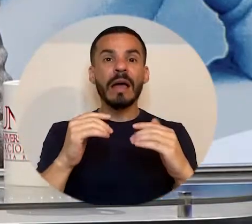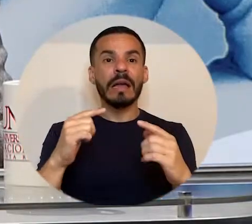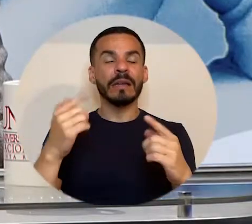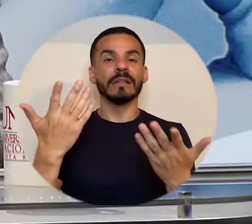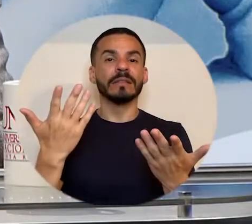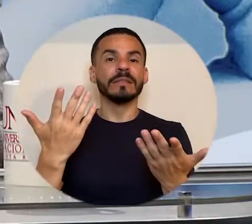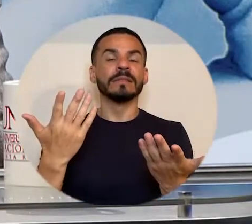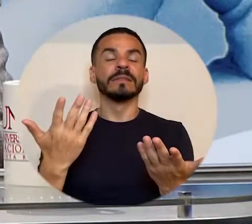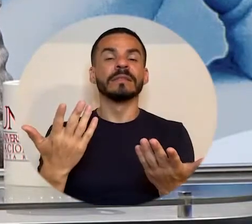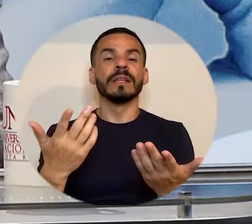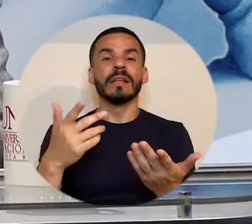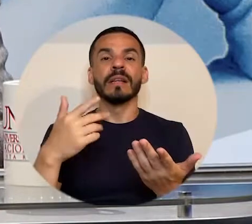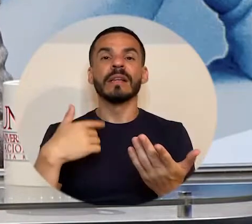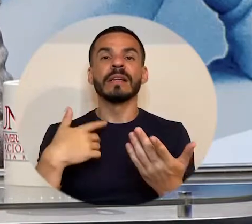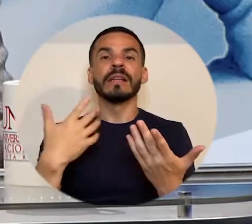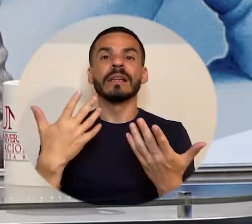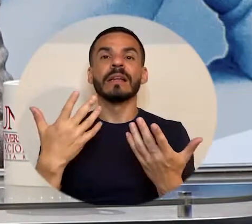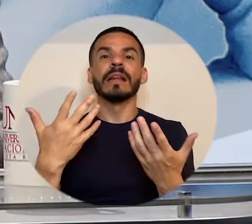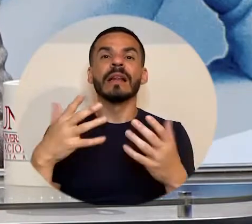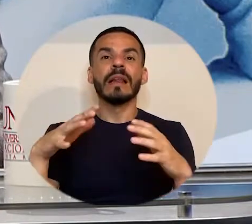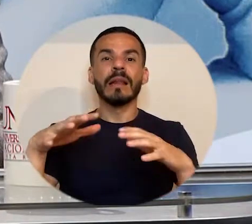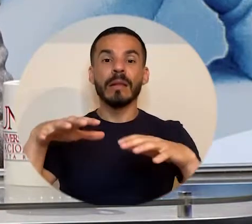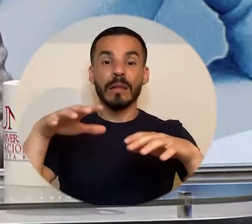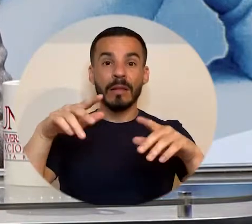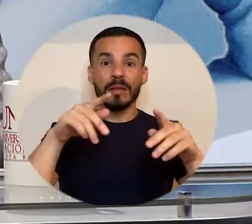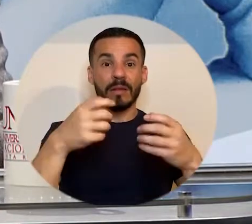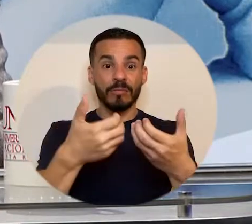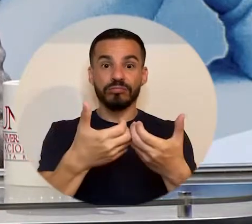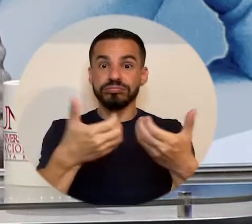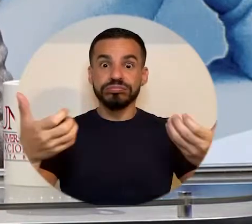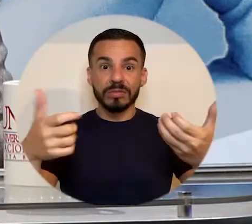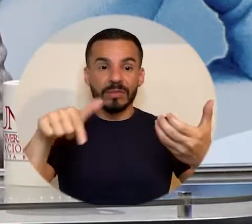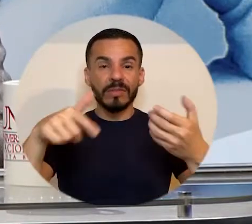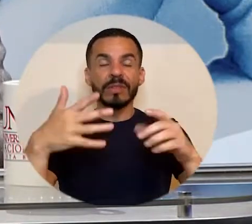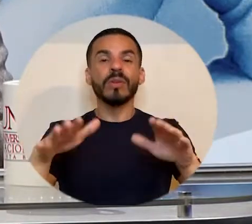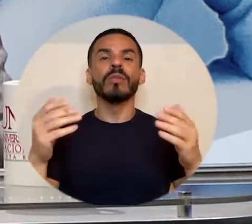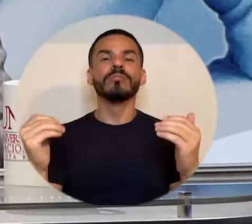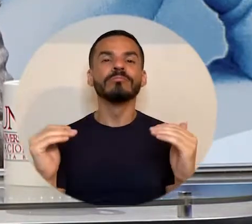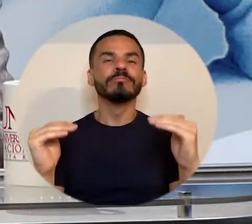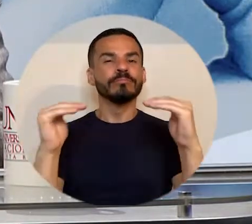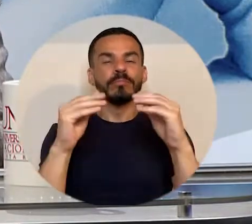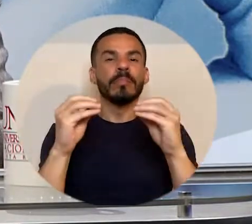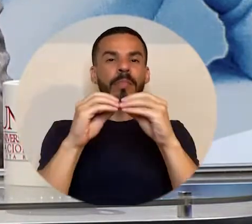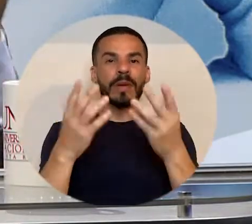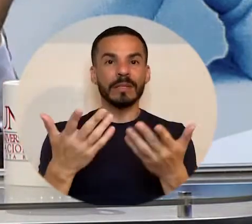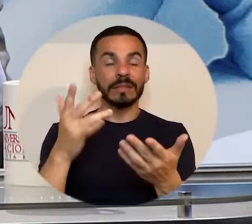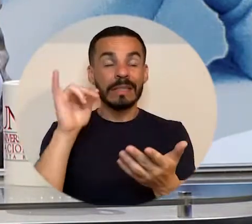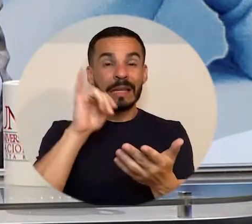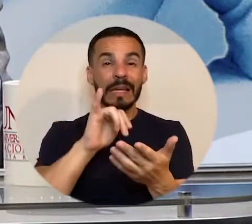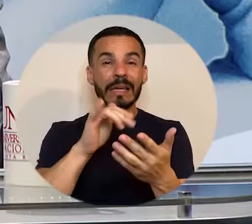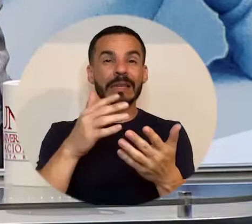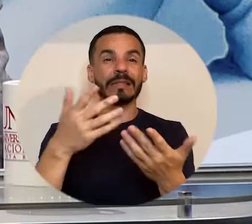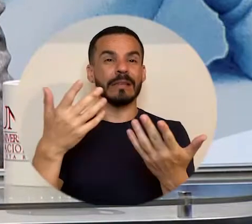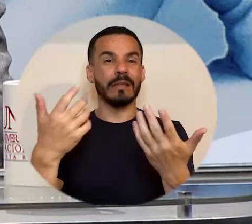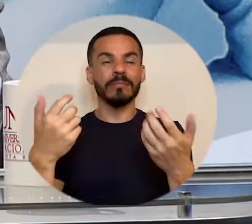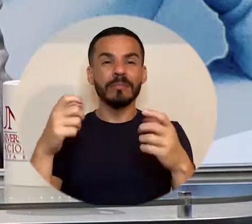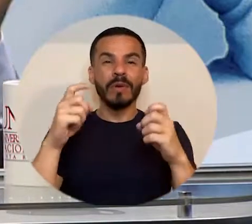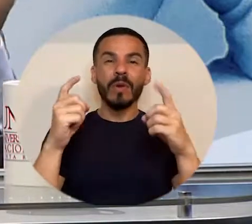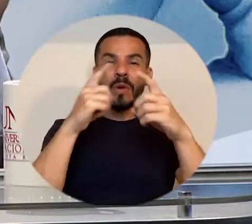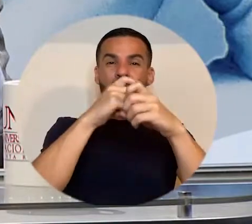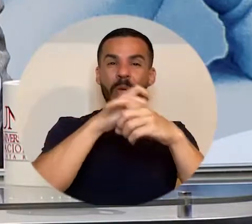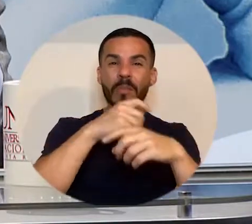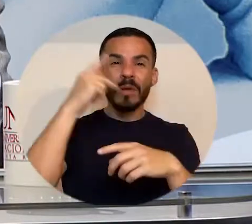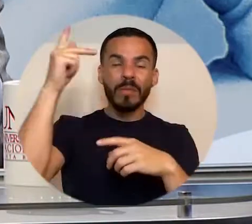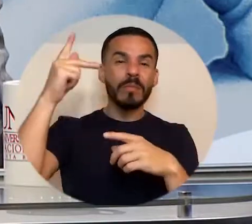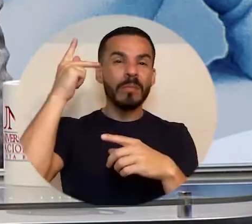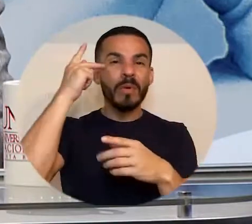cierto punto la intensidad de la polarización en los Estados Unidos, con ese entramado político que no le